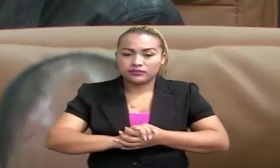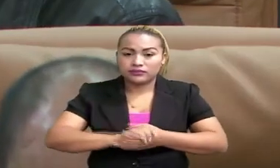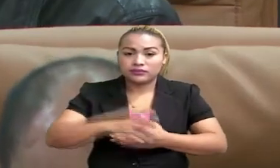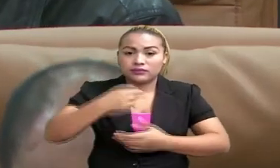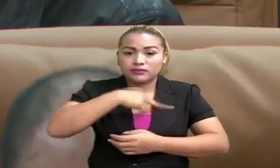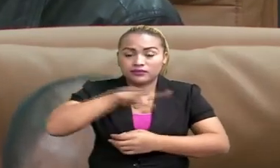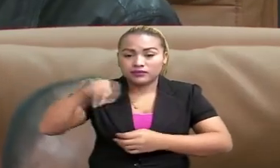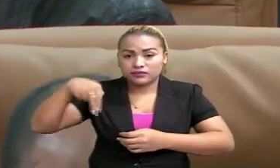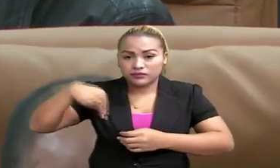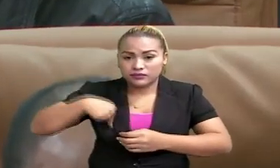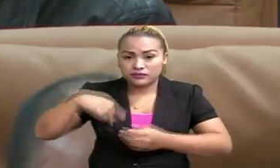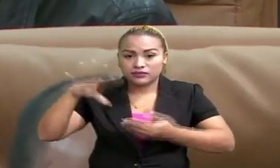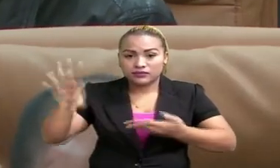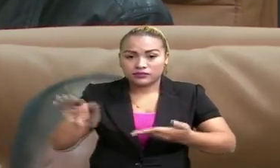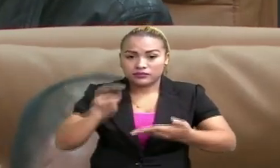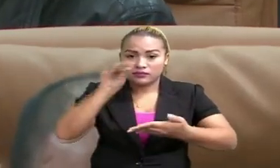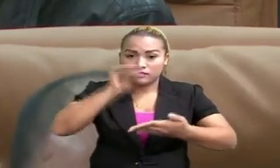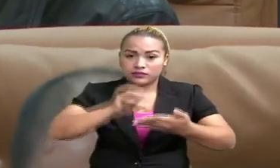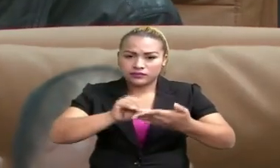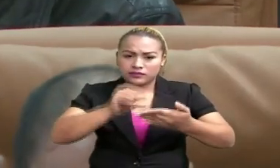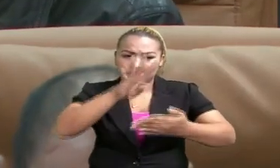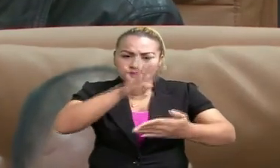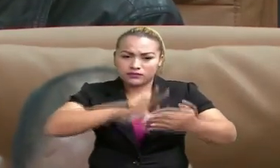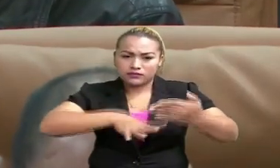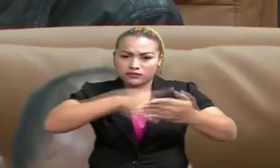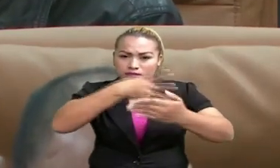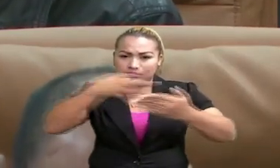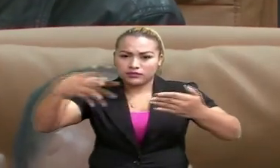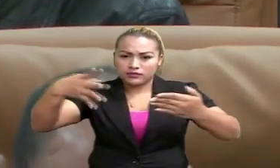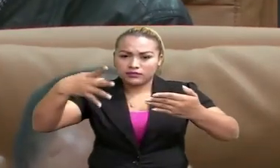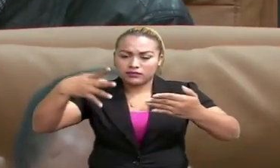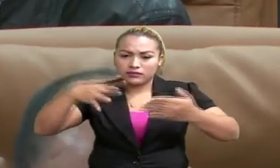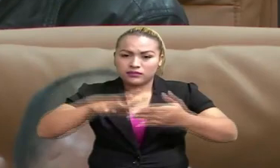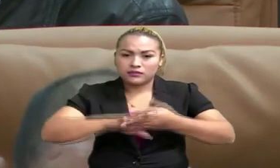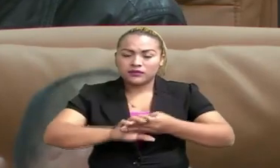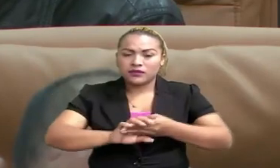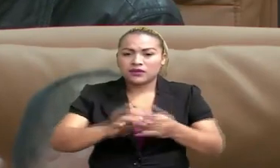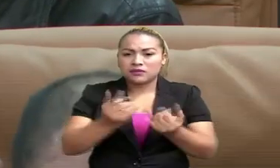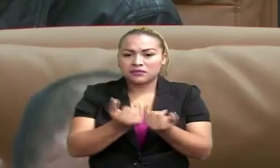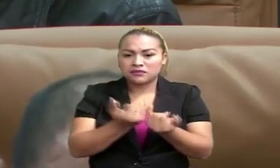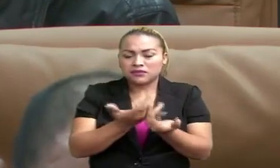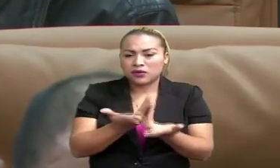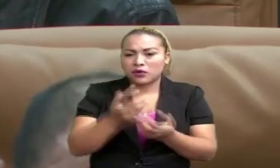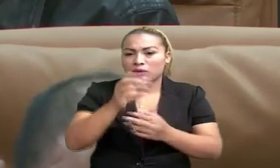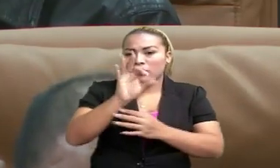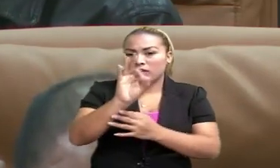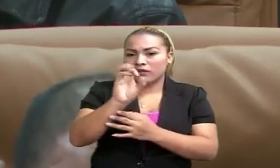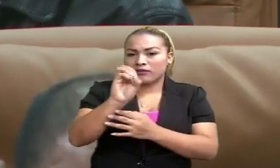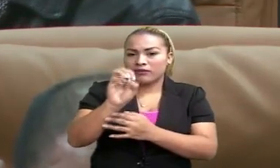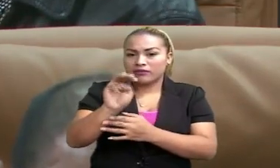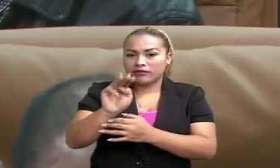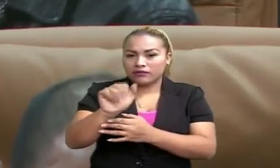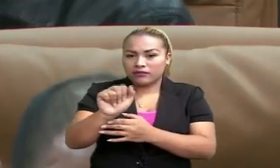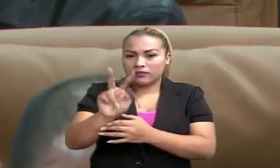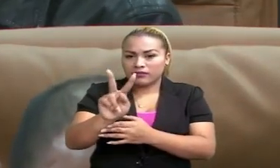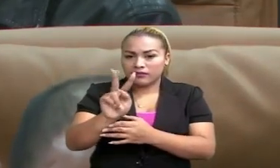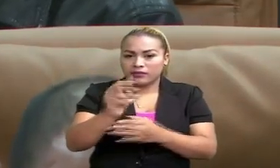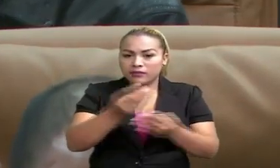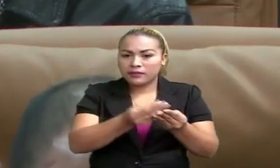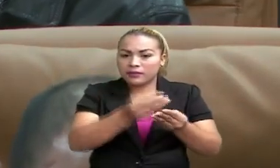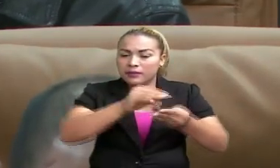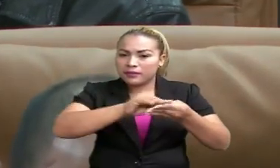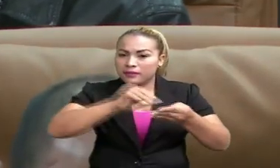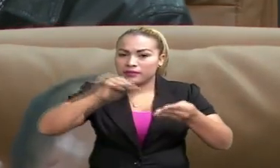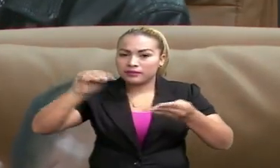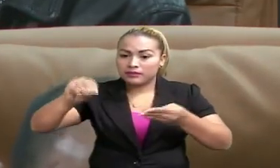Nosotros incorporamos esta tabla de la alícuota de las transferencias del FOMAV para suprimir